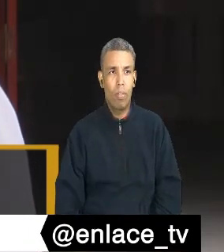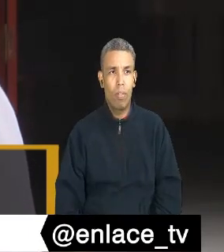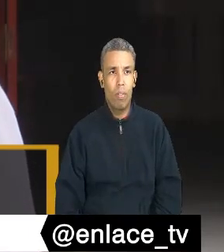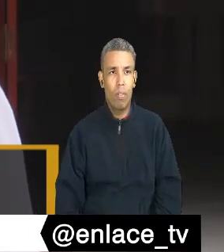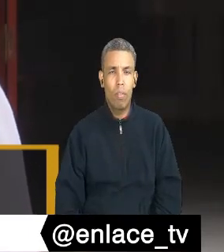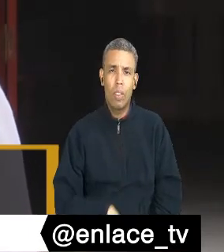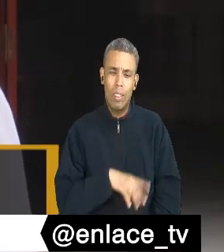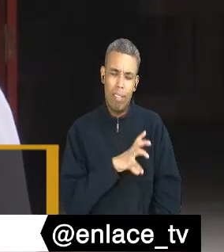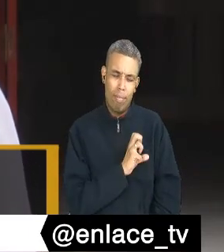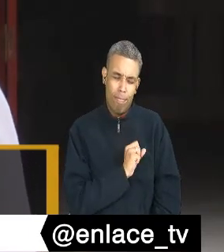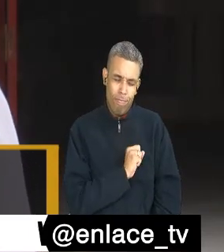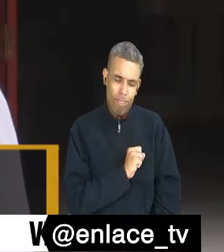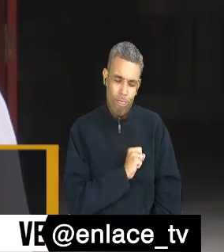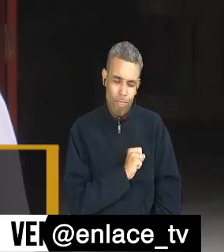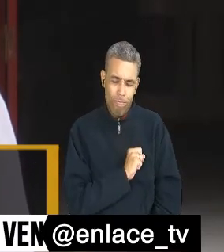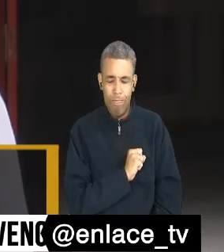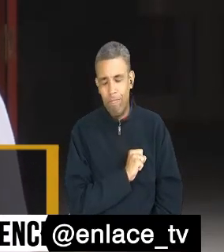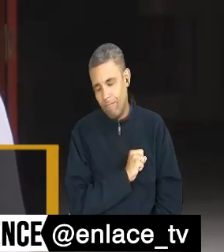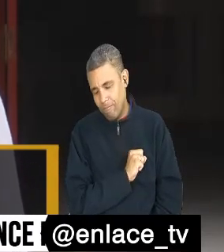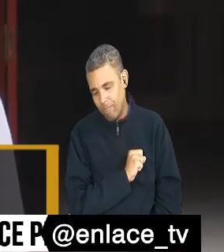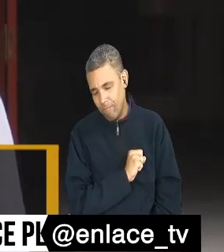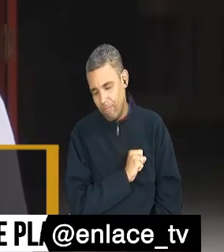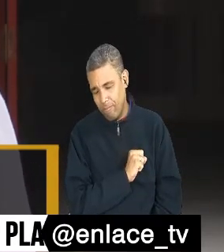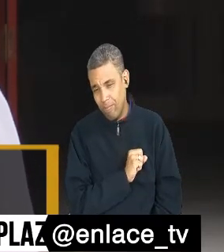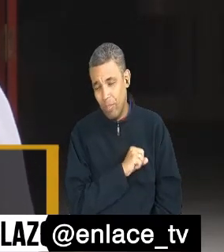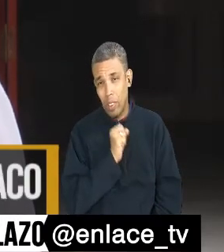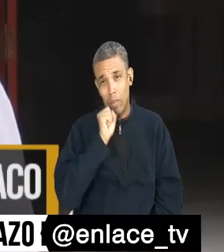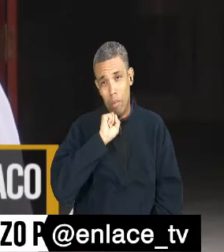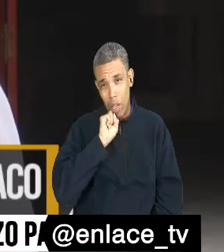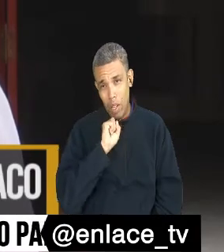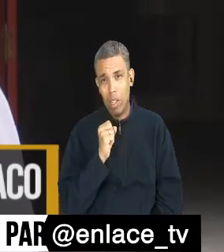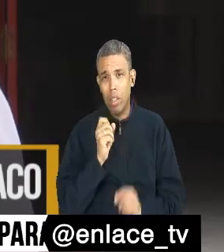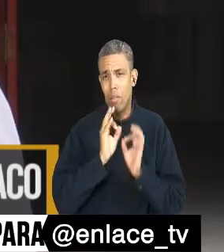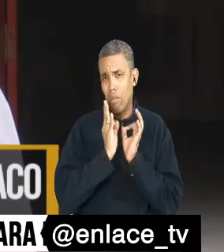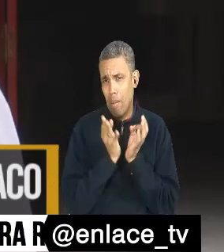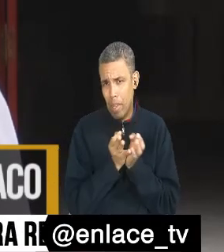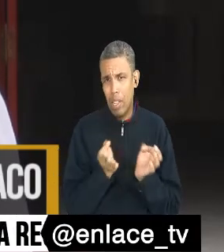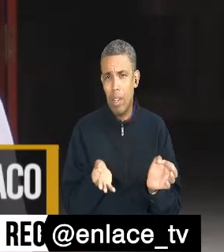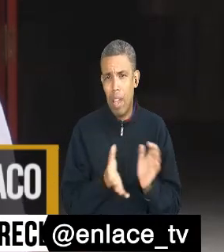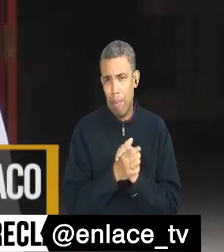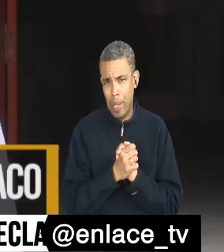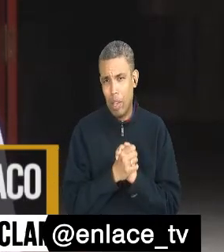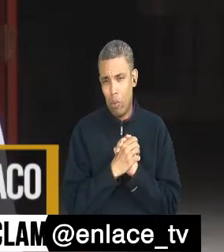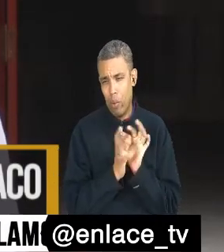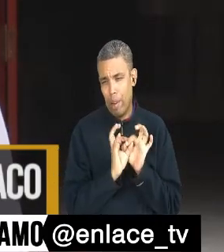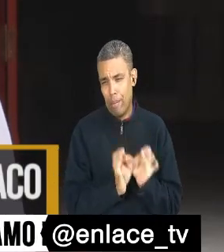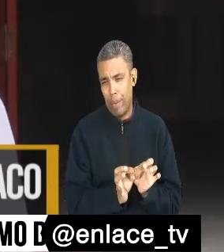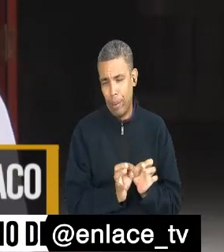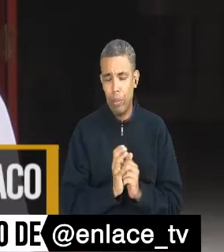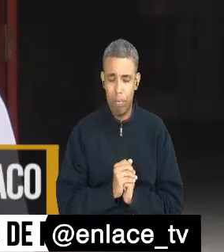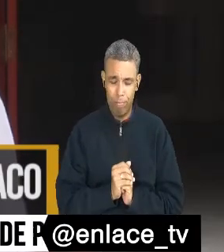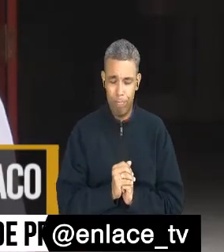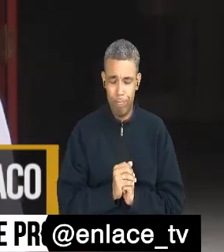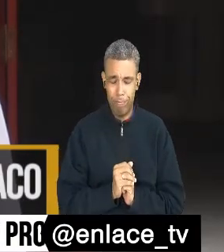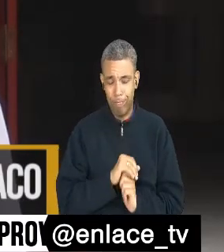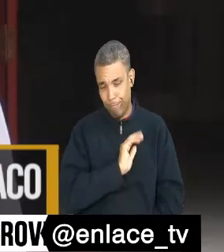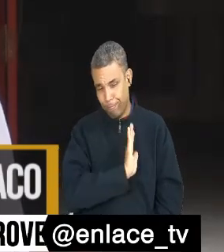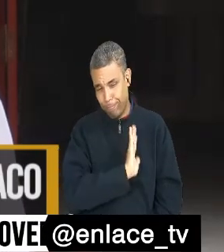de dejar uno su ciudad, donde está su familia, sus amigos, pero también con la confianza puesta en